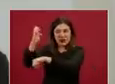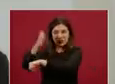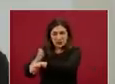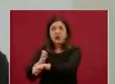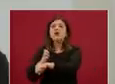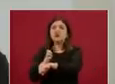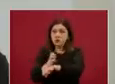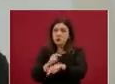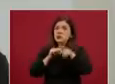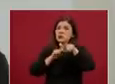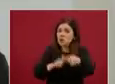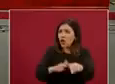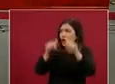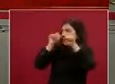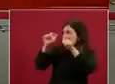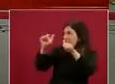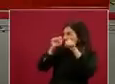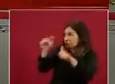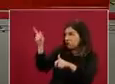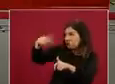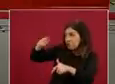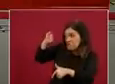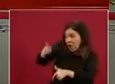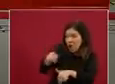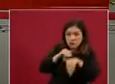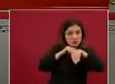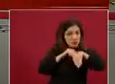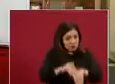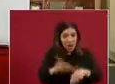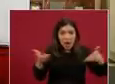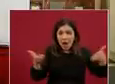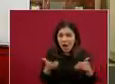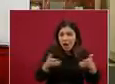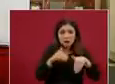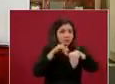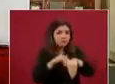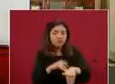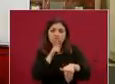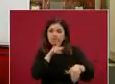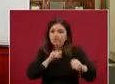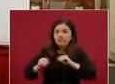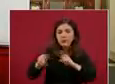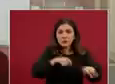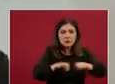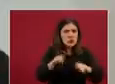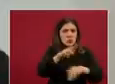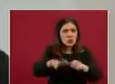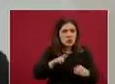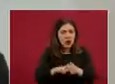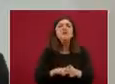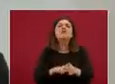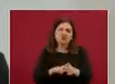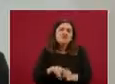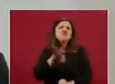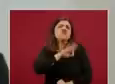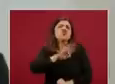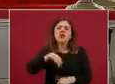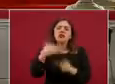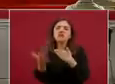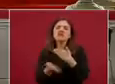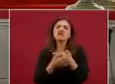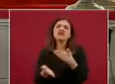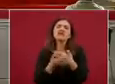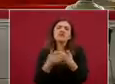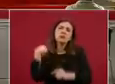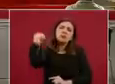federativas continúa atendiendo estas medidas y continúa llevando a cabo las acciones preventivas, pues entonces es muy probable que en una